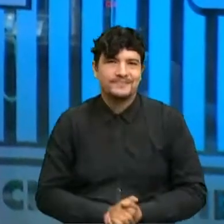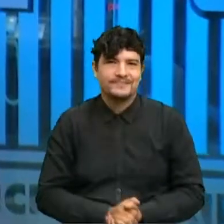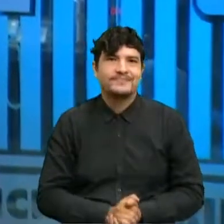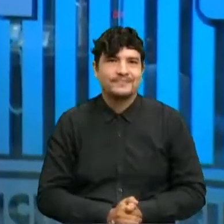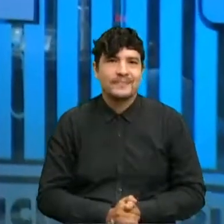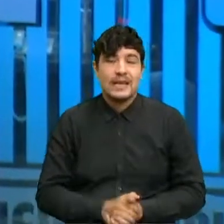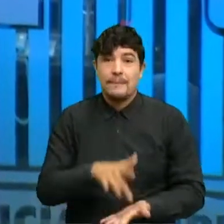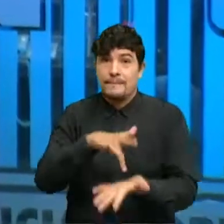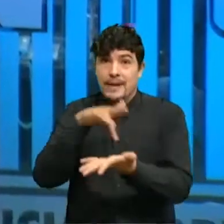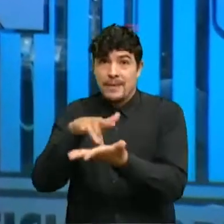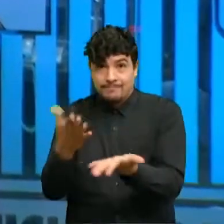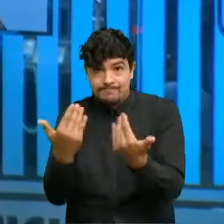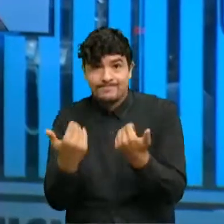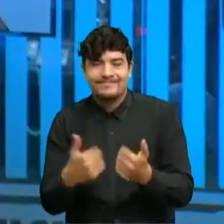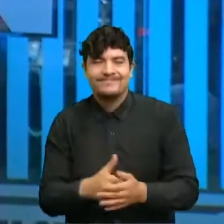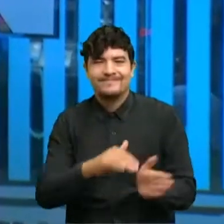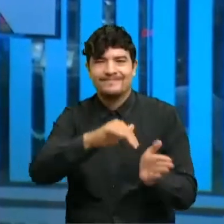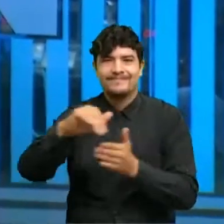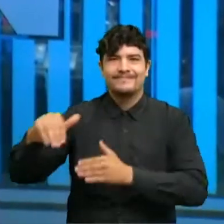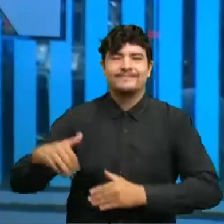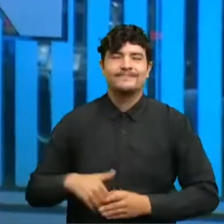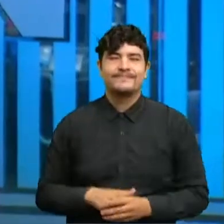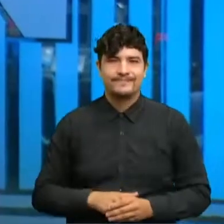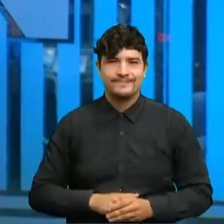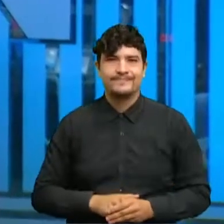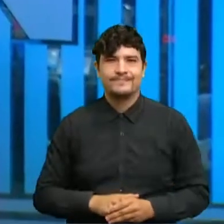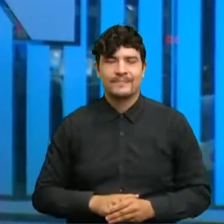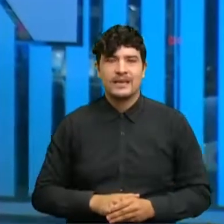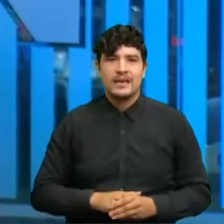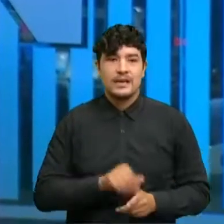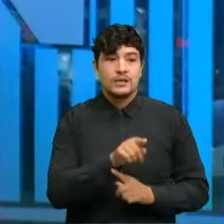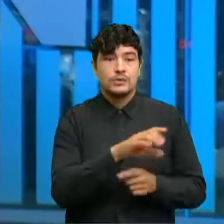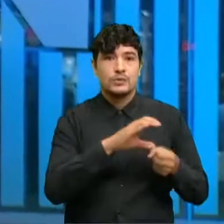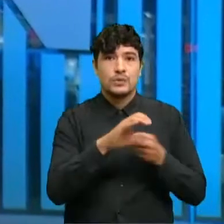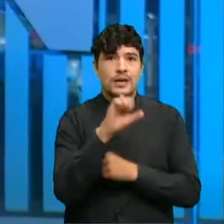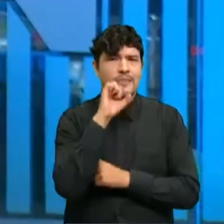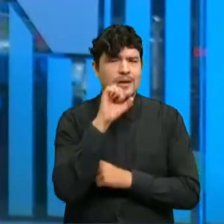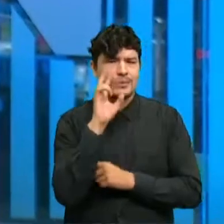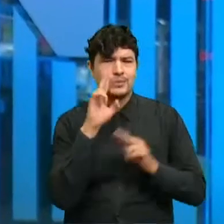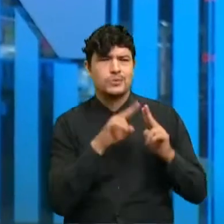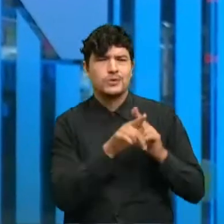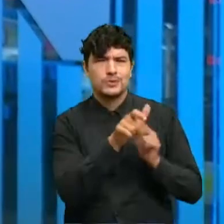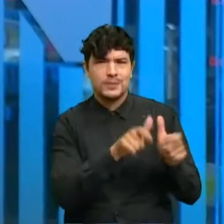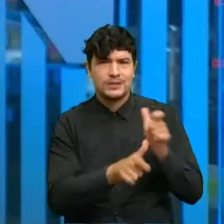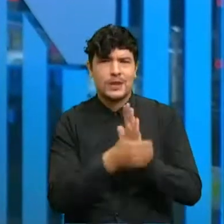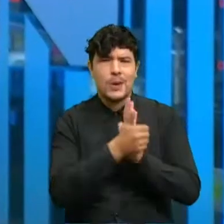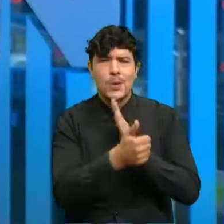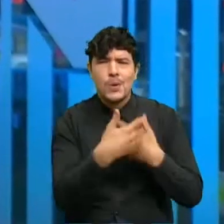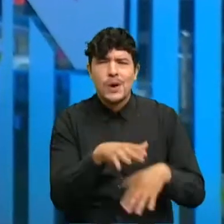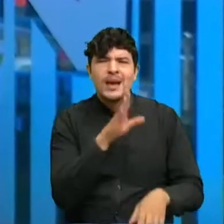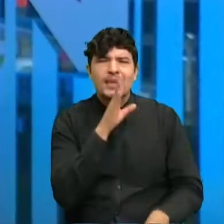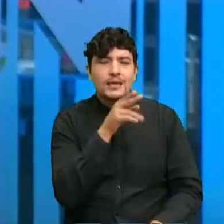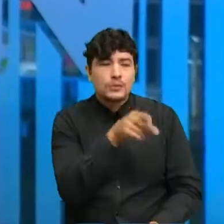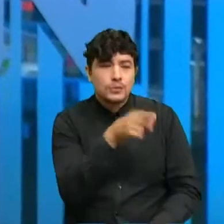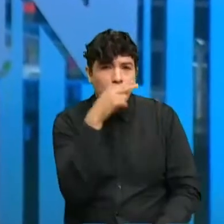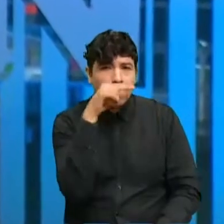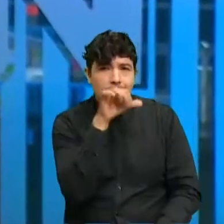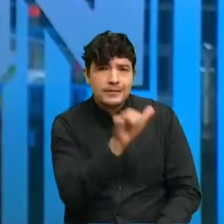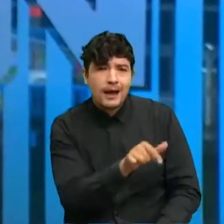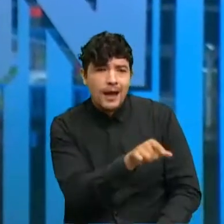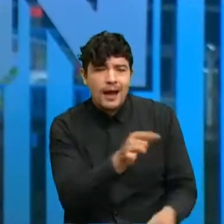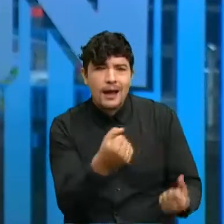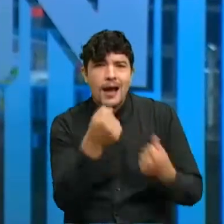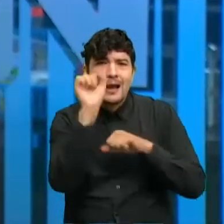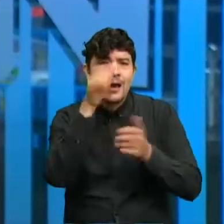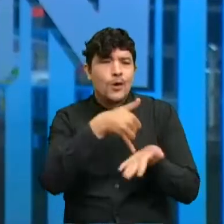a participar. Y es que seguimos encontrando talento en Barranca Bermeja. Esta vez vamos a hablar de una pequeña que se ganó el concurso